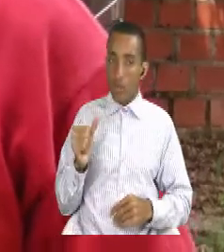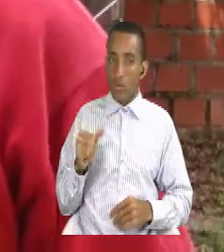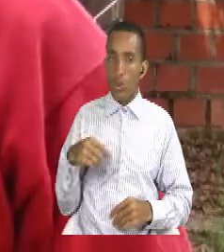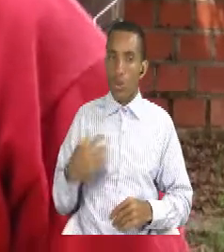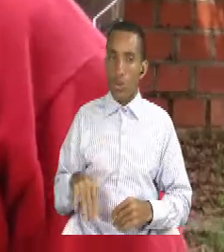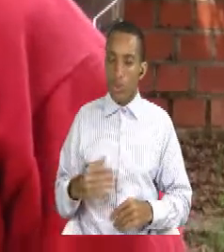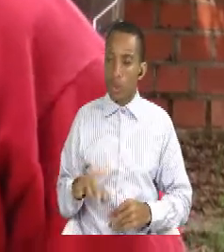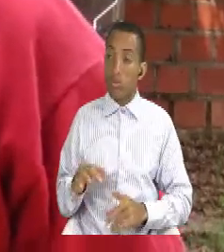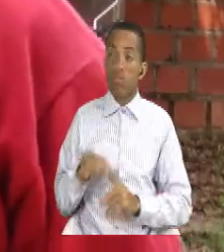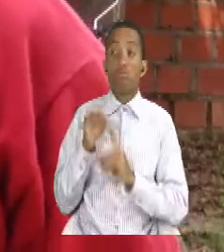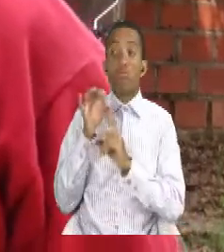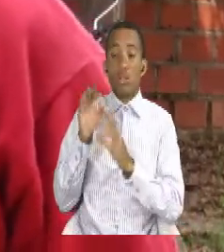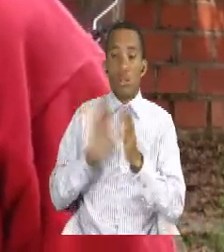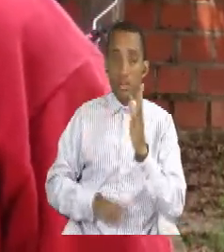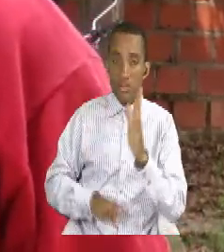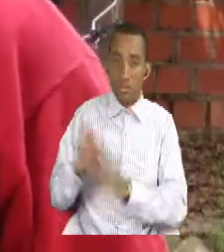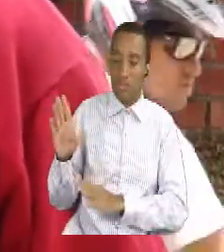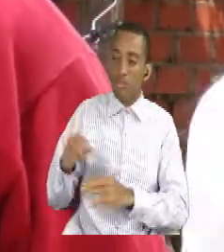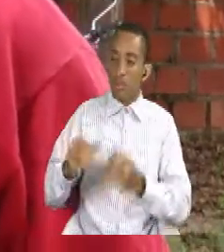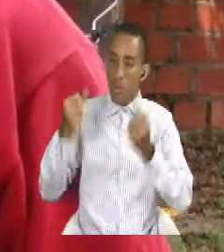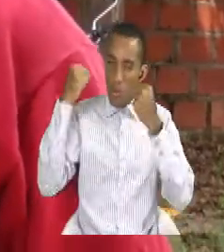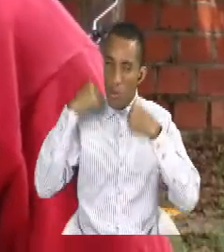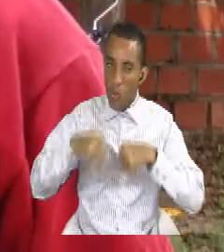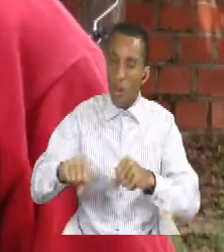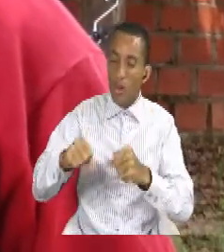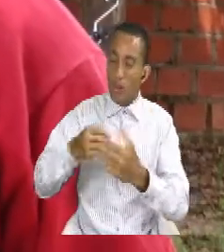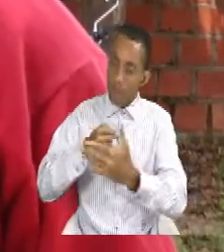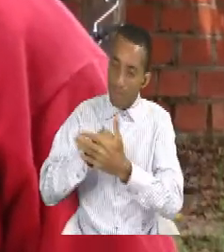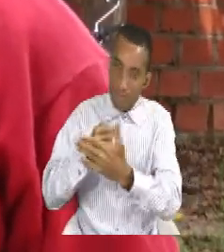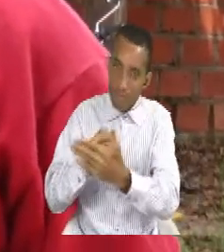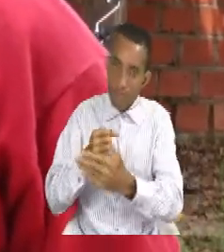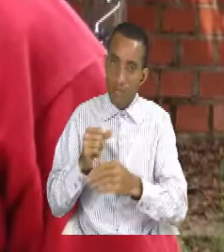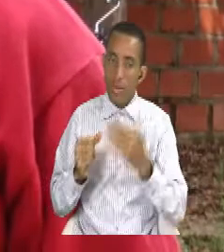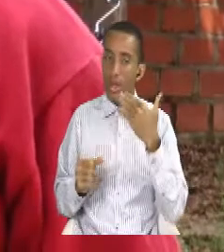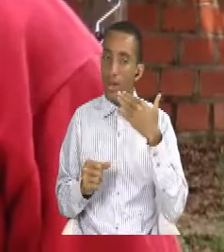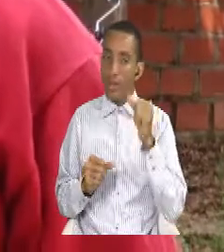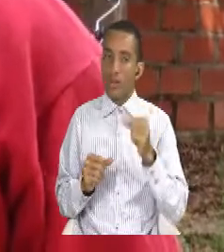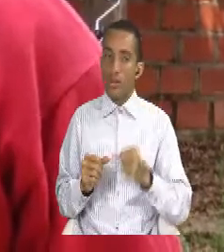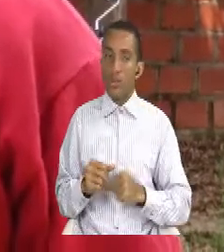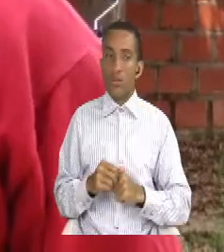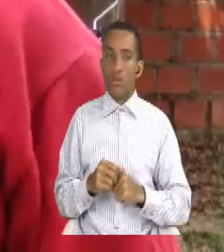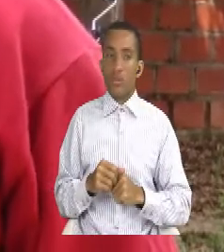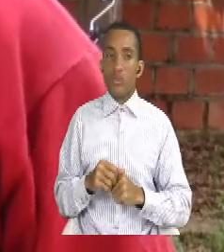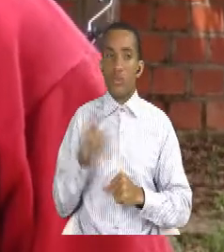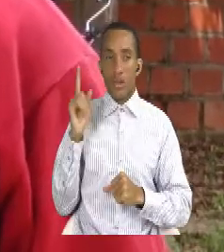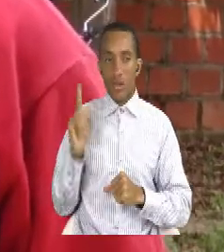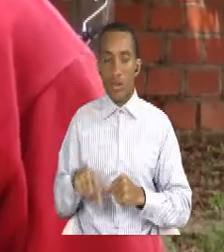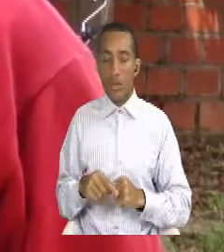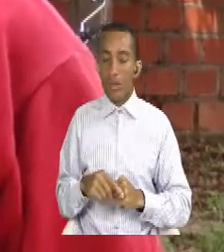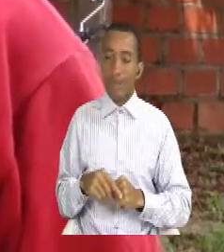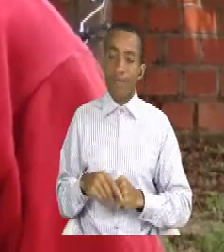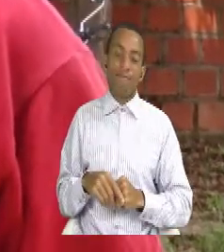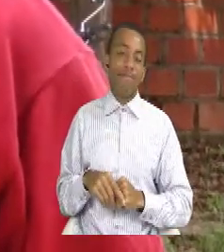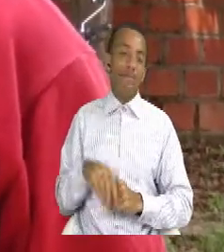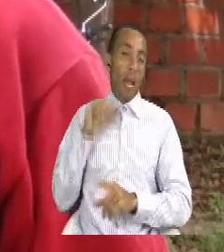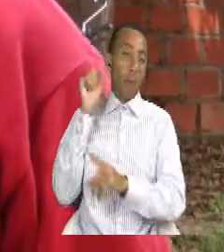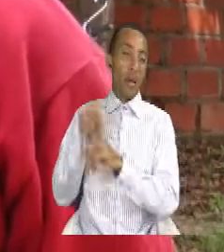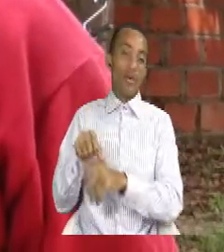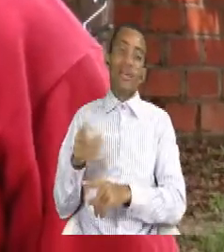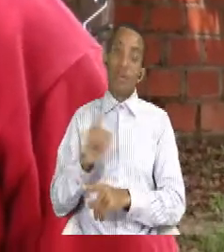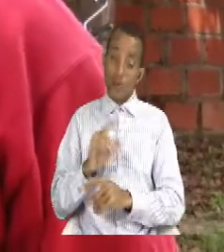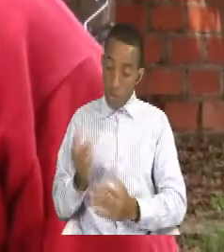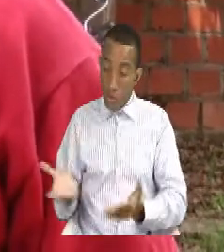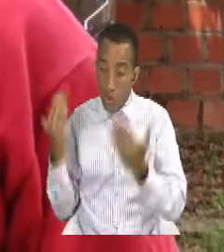exitosa, echada para adelante. Esa mujer que uno pues muchas veces no valoramos y